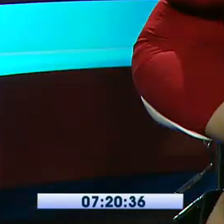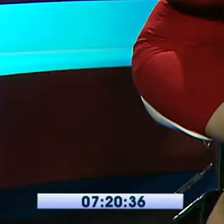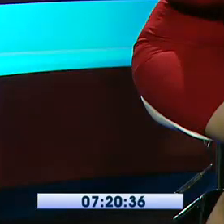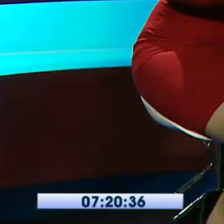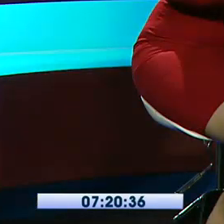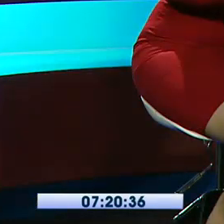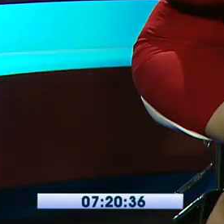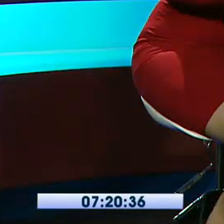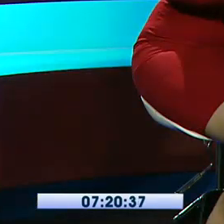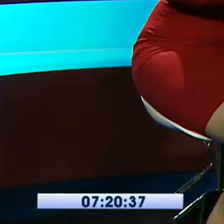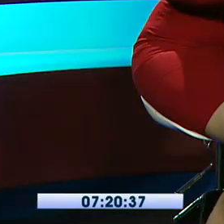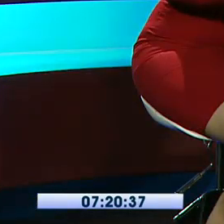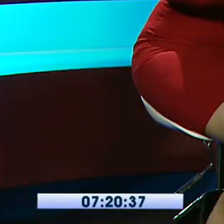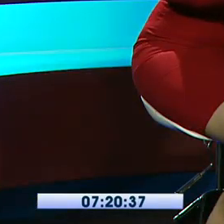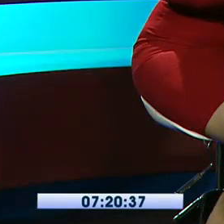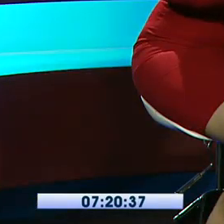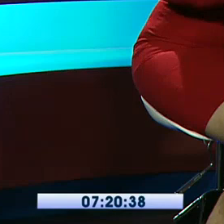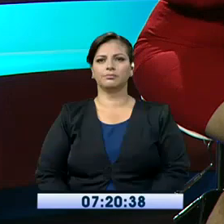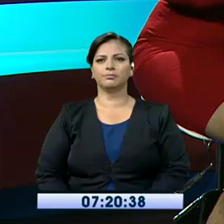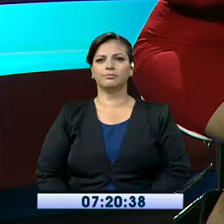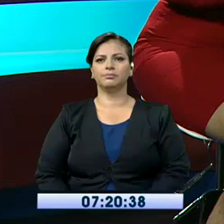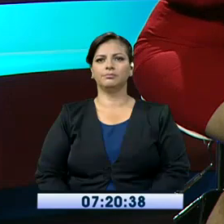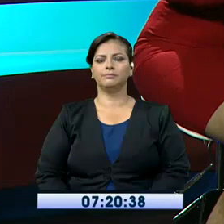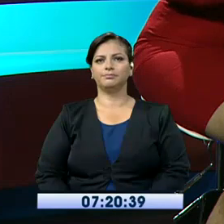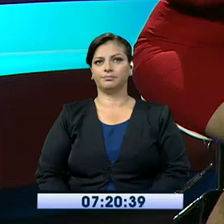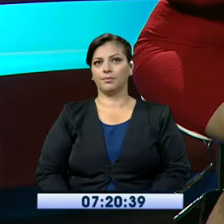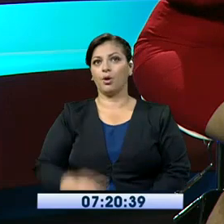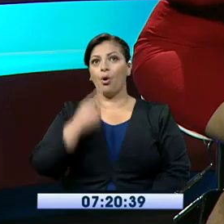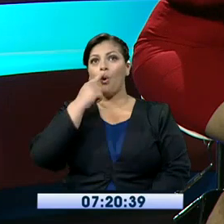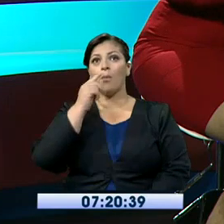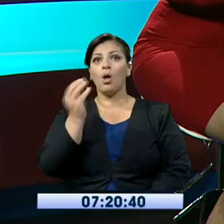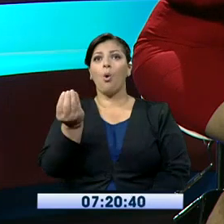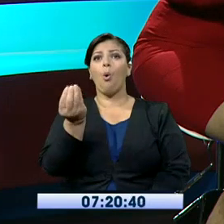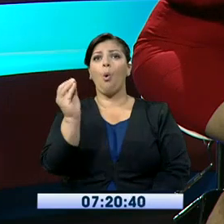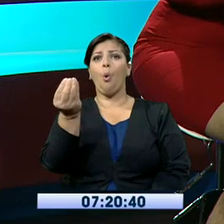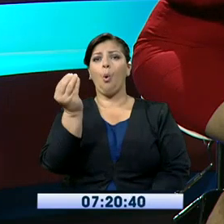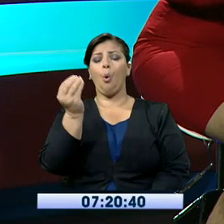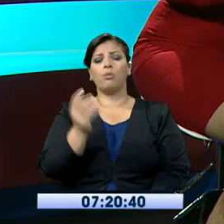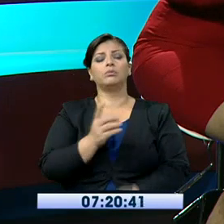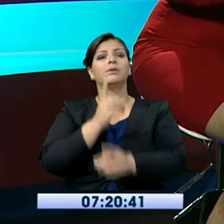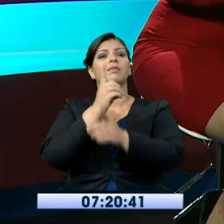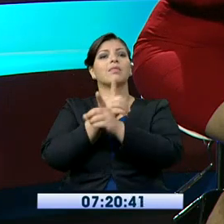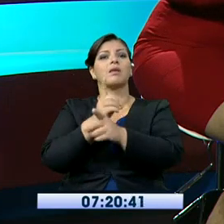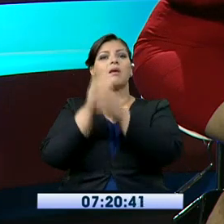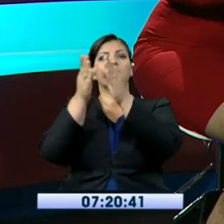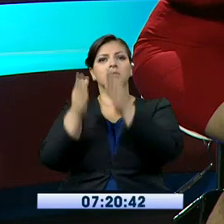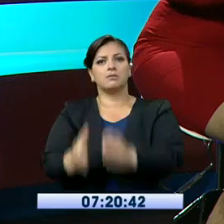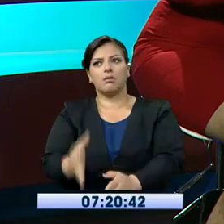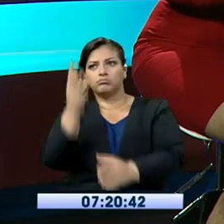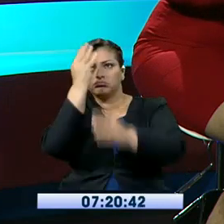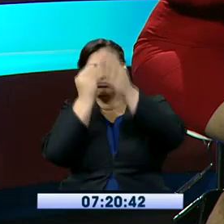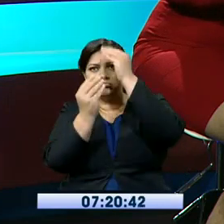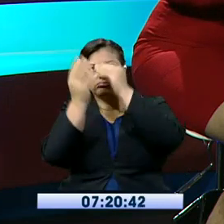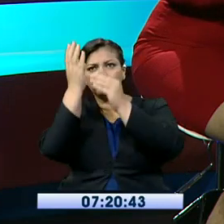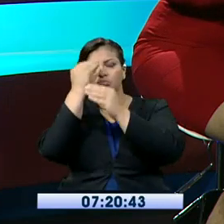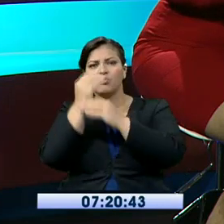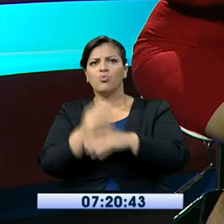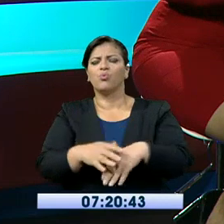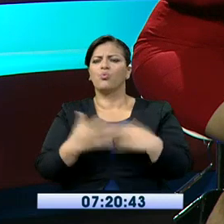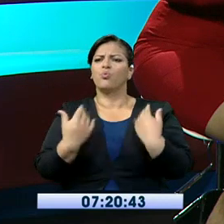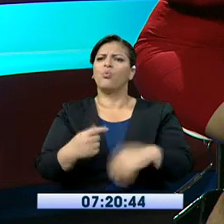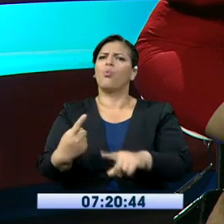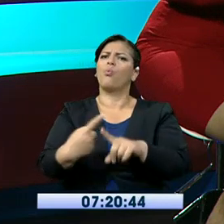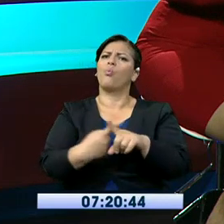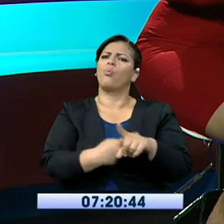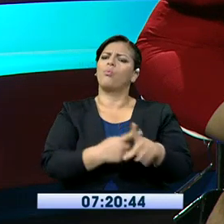familias desesperadas, como la que vamos a conocer. Un joven que padece discapacidad intelectual está desaparecido desde hace casi un mes